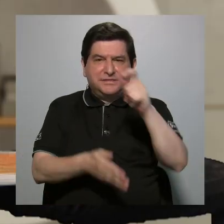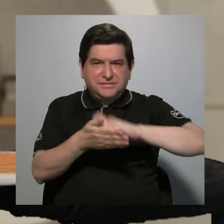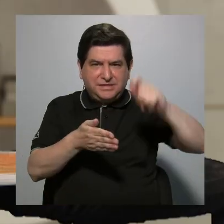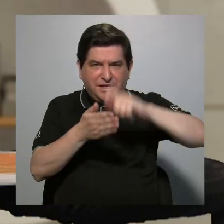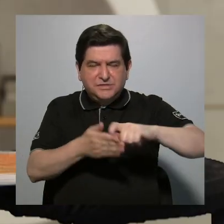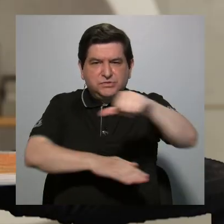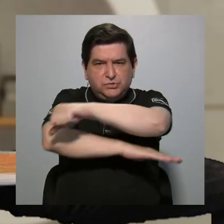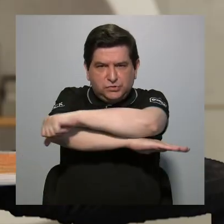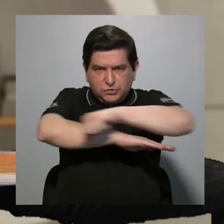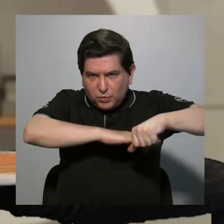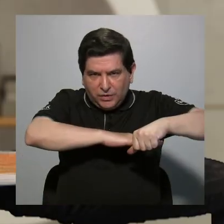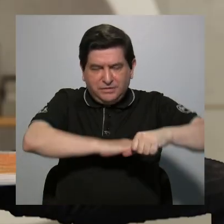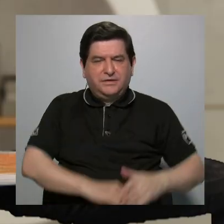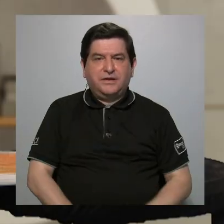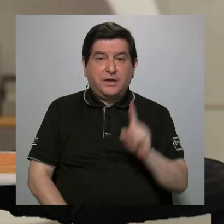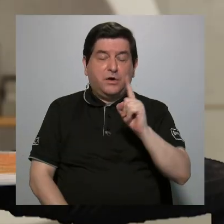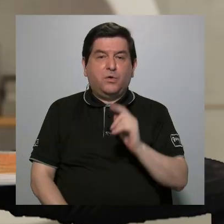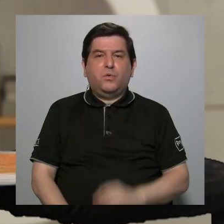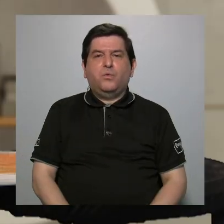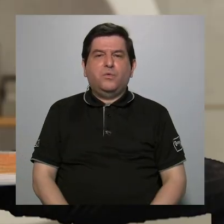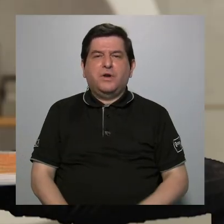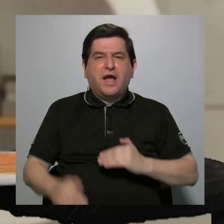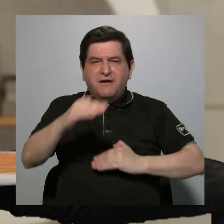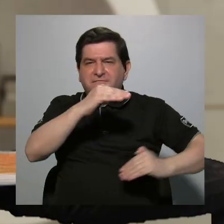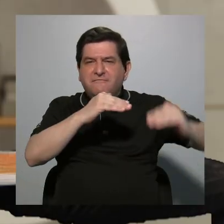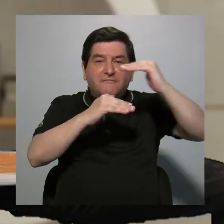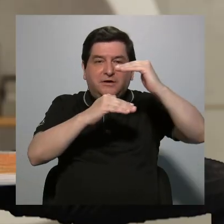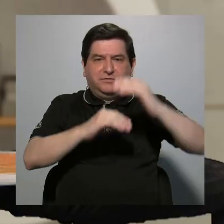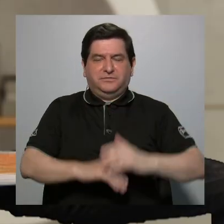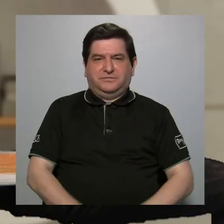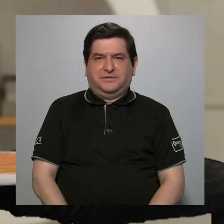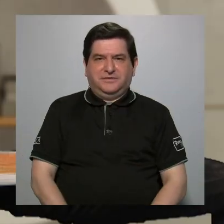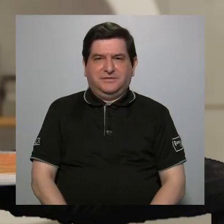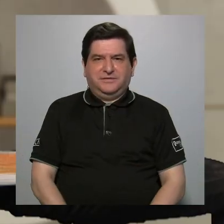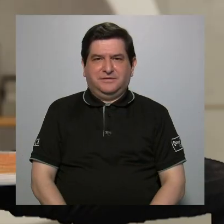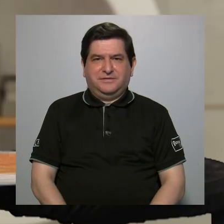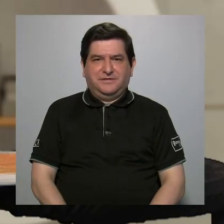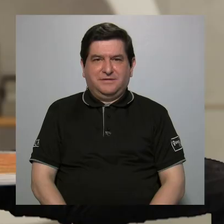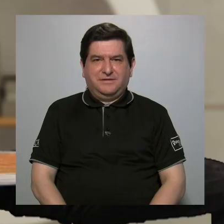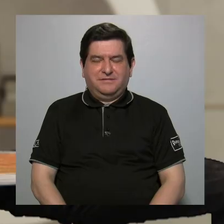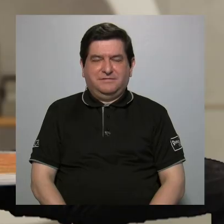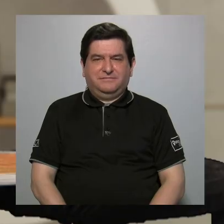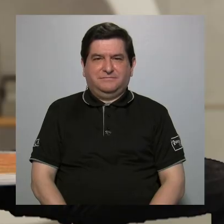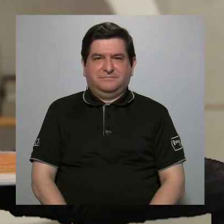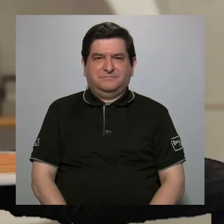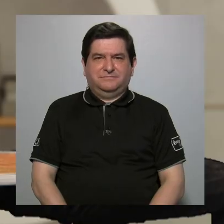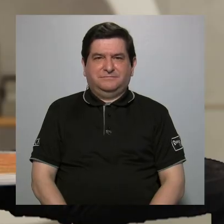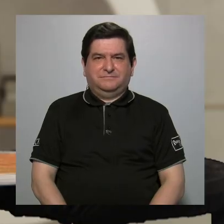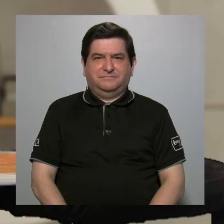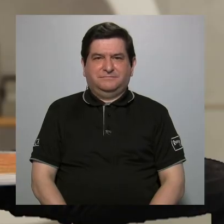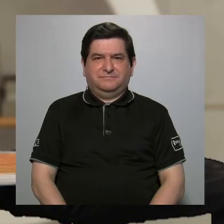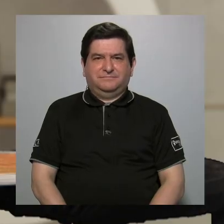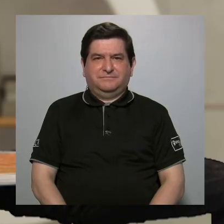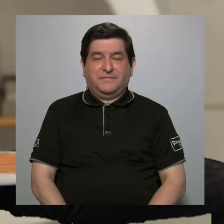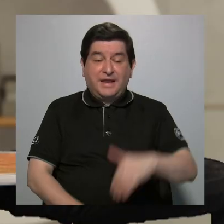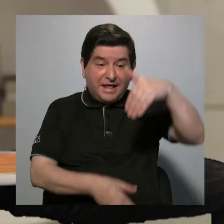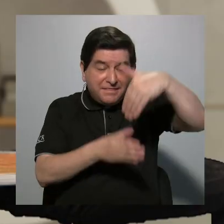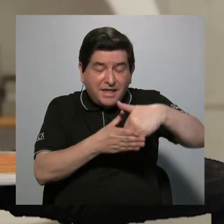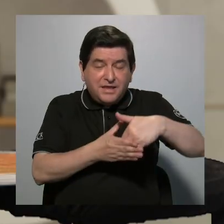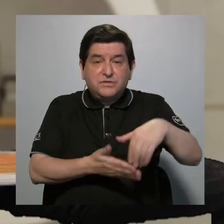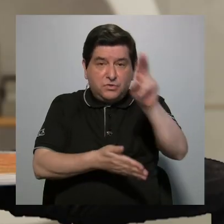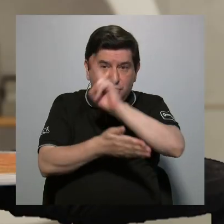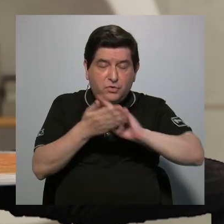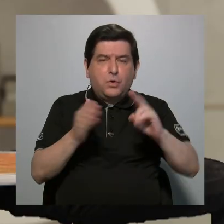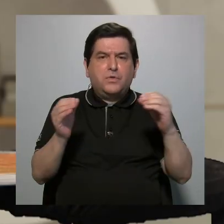Escuela de Arquitectura era una de las facultades, no era escuela, era una facultad. La Facultad de Arquitectura era dentro